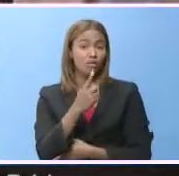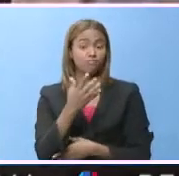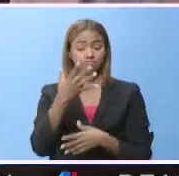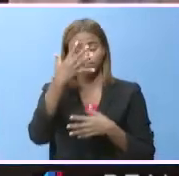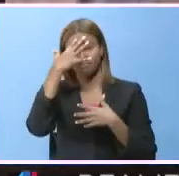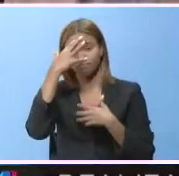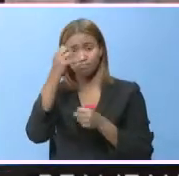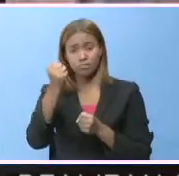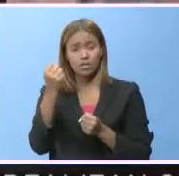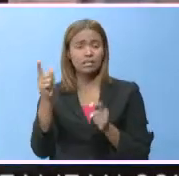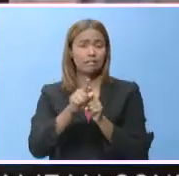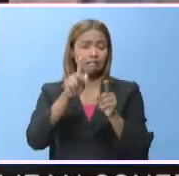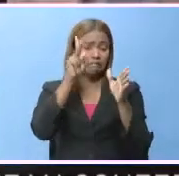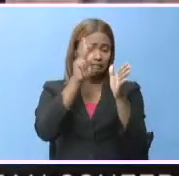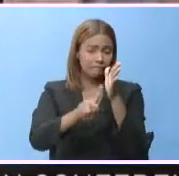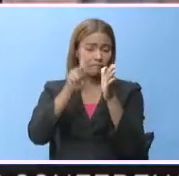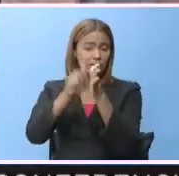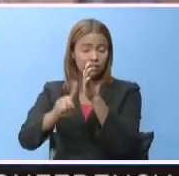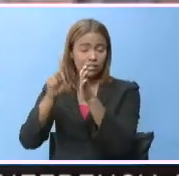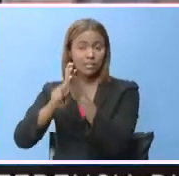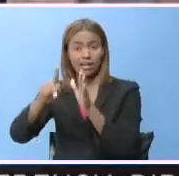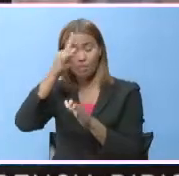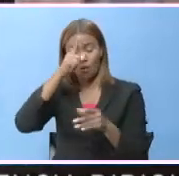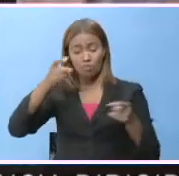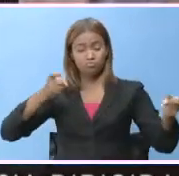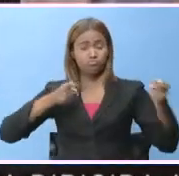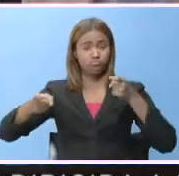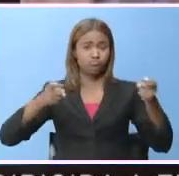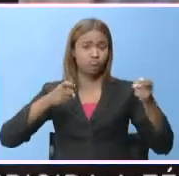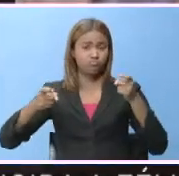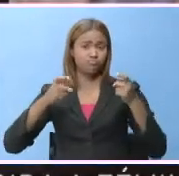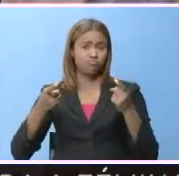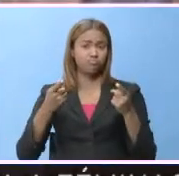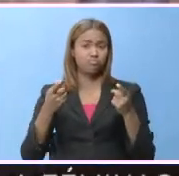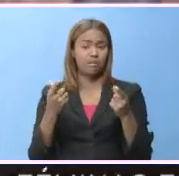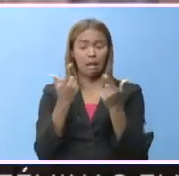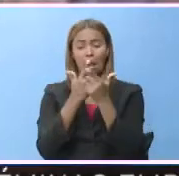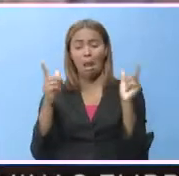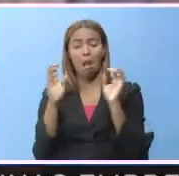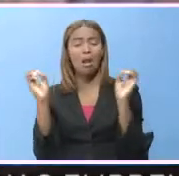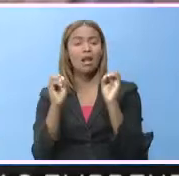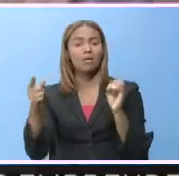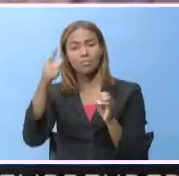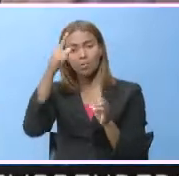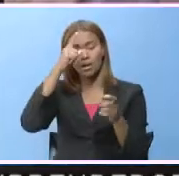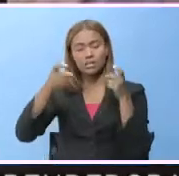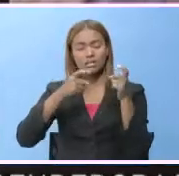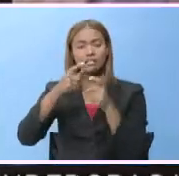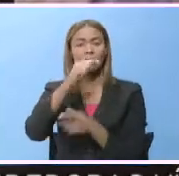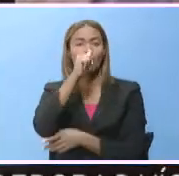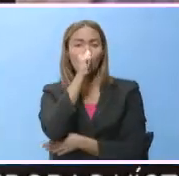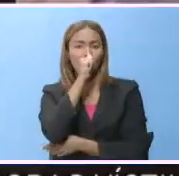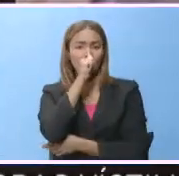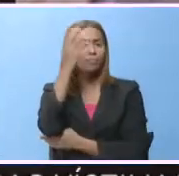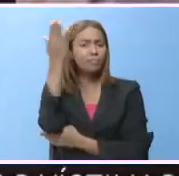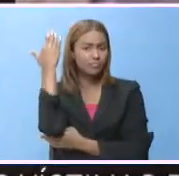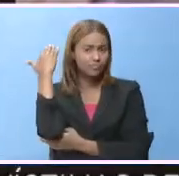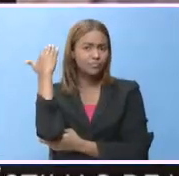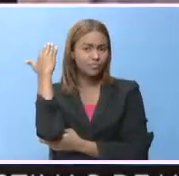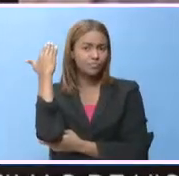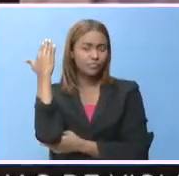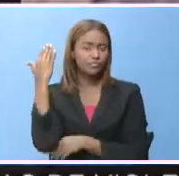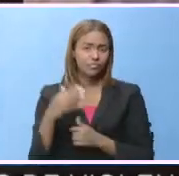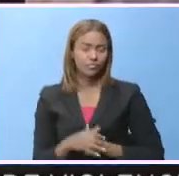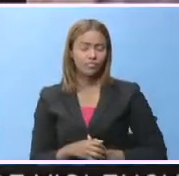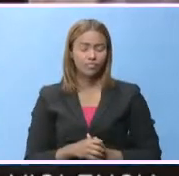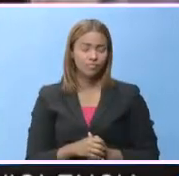vilmente asesinadas por el régimen, por la dictadura de Rafael Leónidas Trujillo,